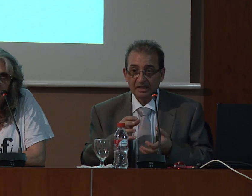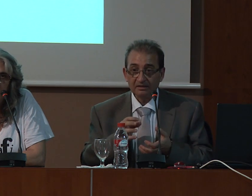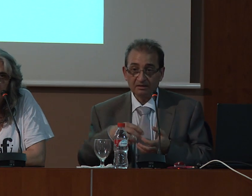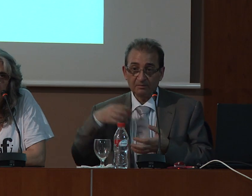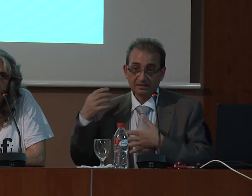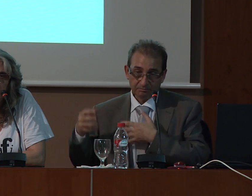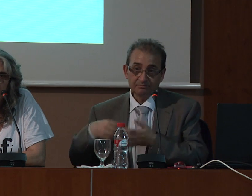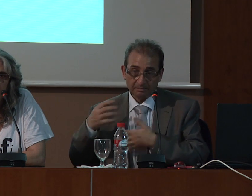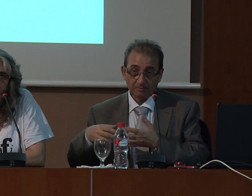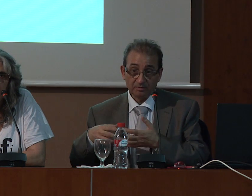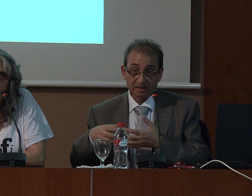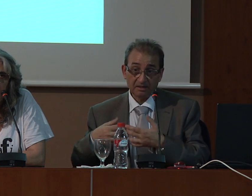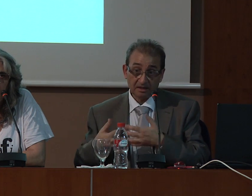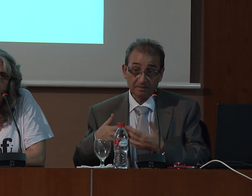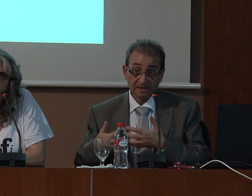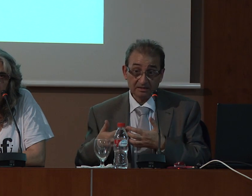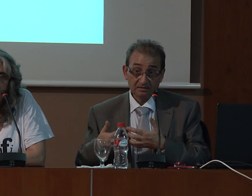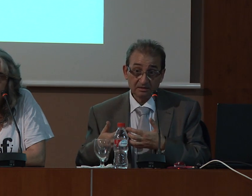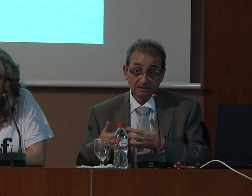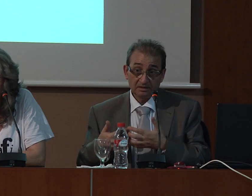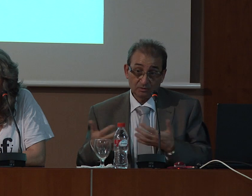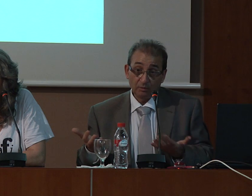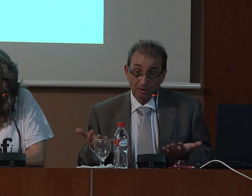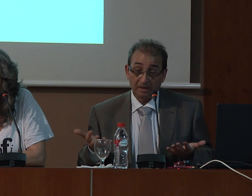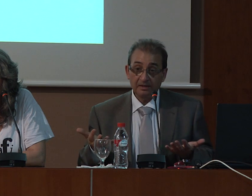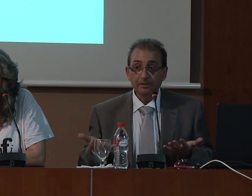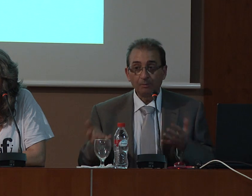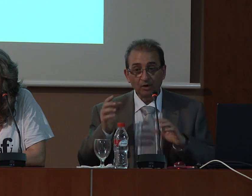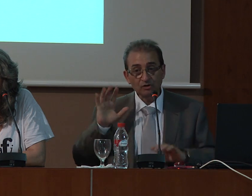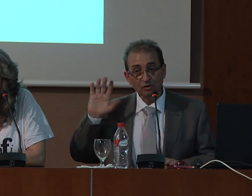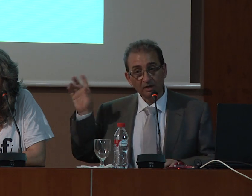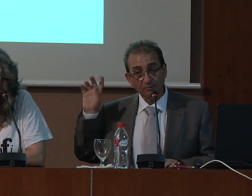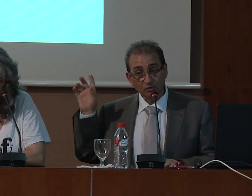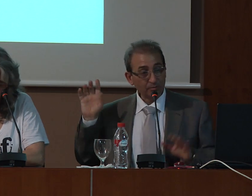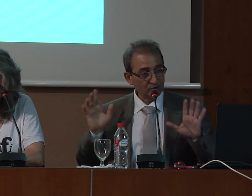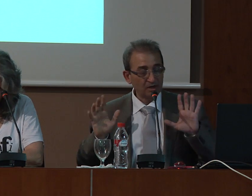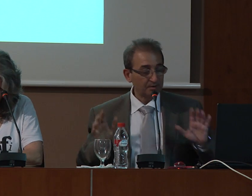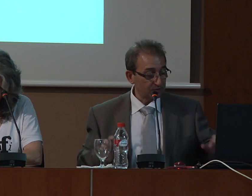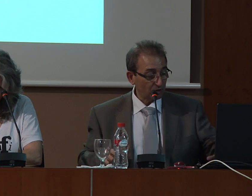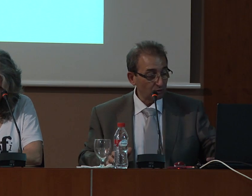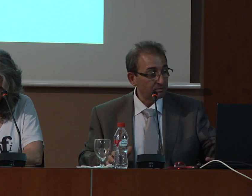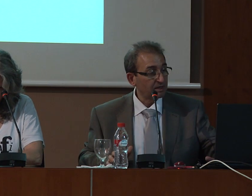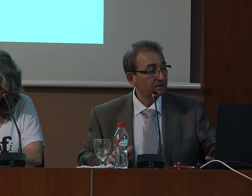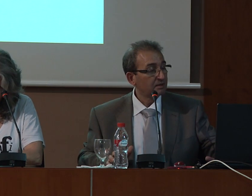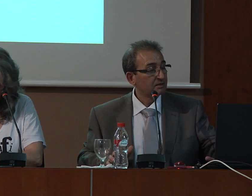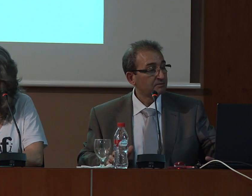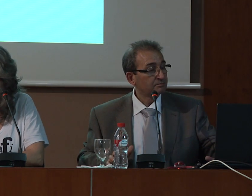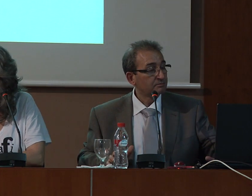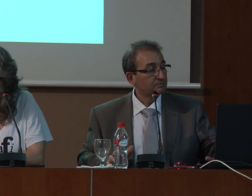dormís mal y encima tenéis más posibilidad de hacer apneas. Es un problema. Por eso hay muchos, no sé si la habéis visto la